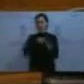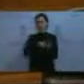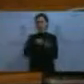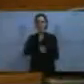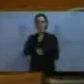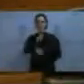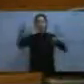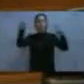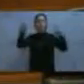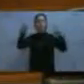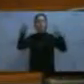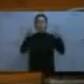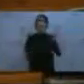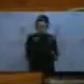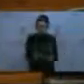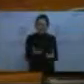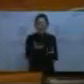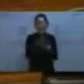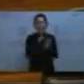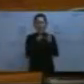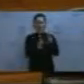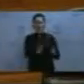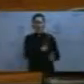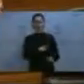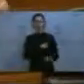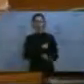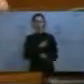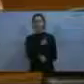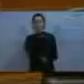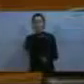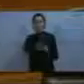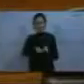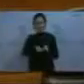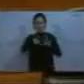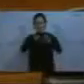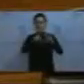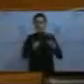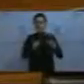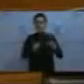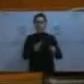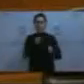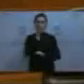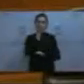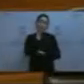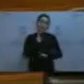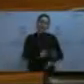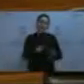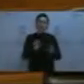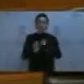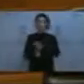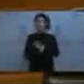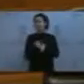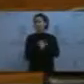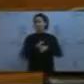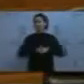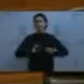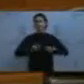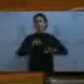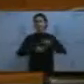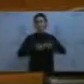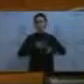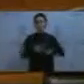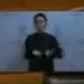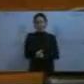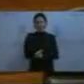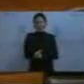como en su comparecencia en la Comisión del Asturiano. Pero es, al final, una estrategia de introducir de tapadillo